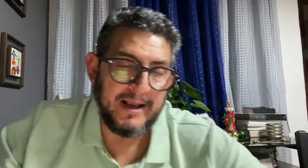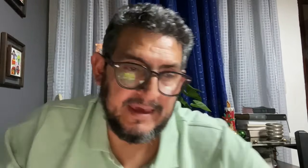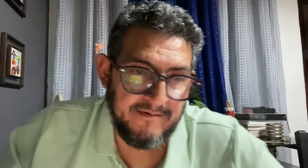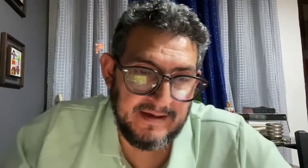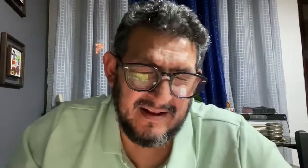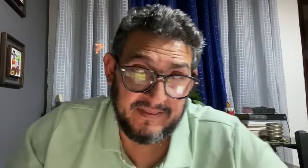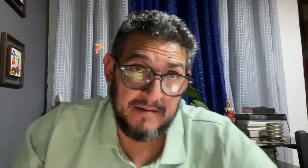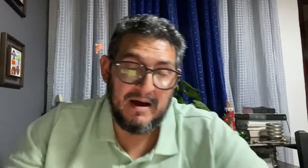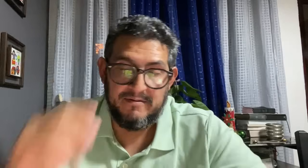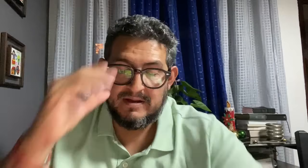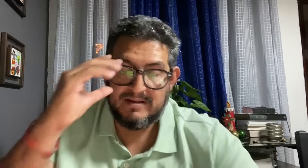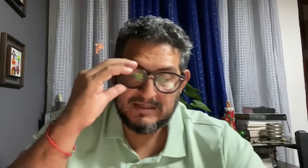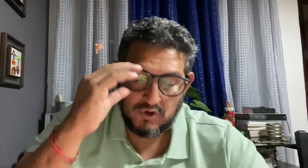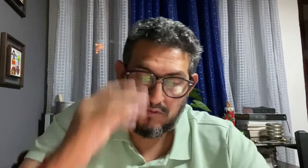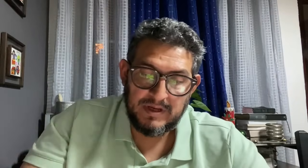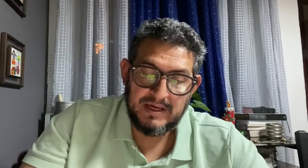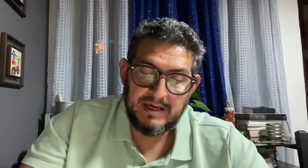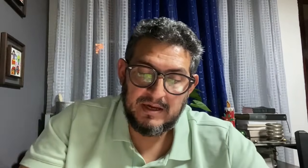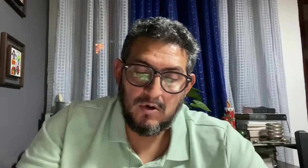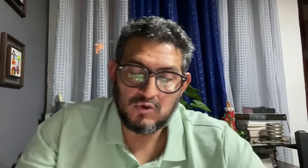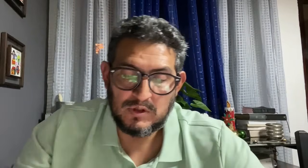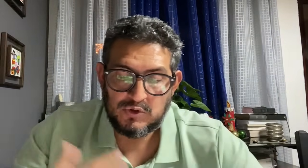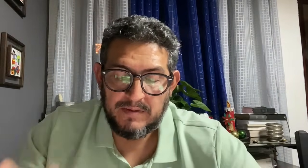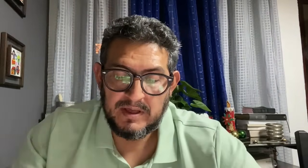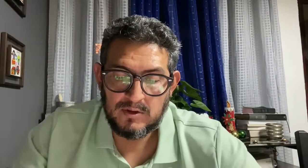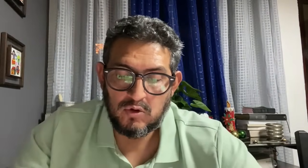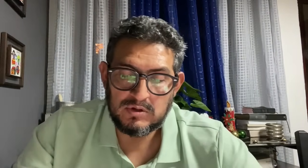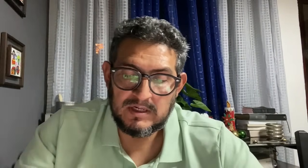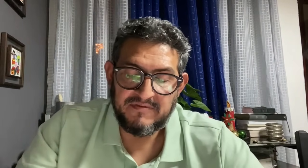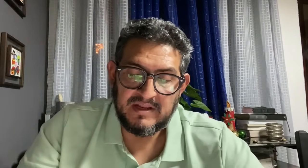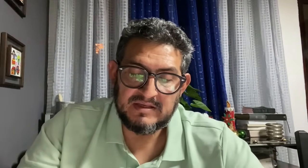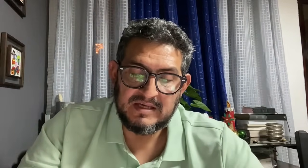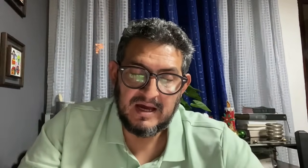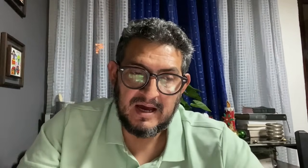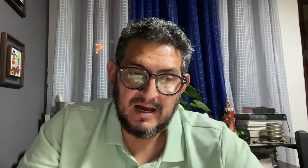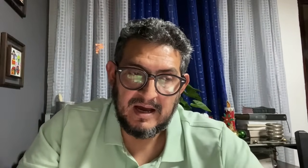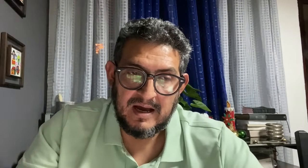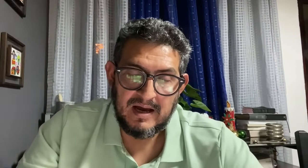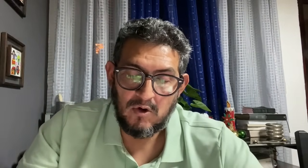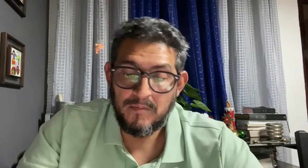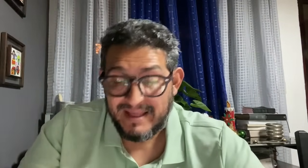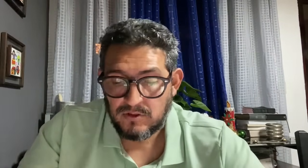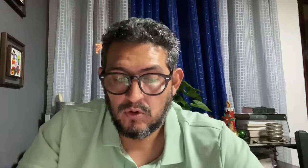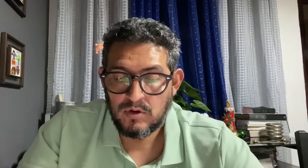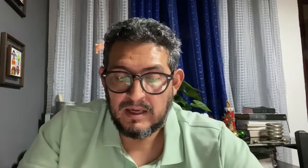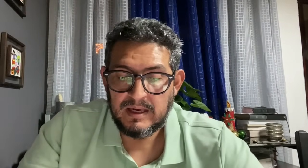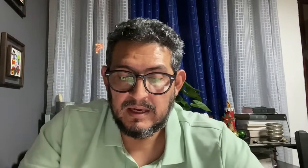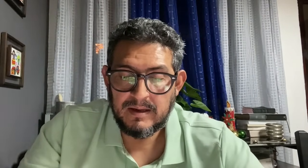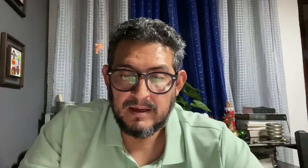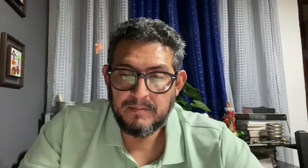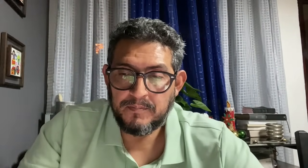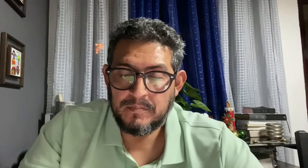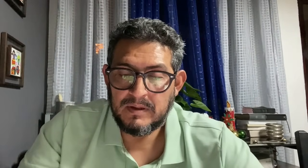Bueno, aquí viene el tema, ¿verdad?, sobre los cuestionamientos en referencia a los métodos